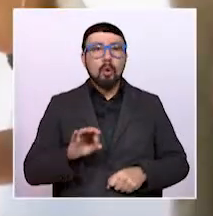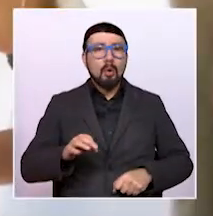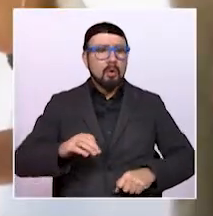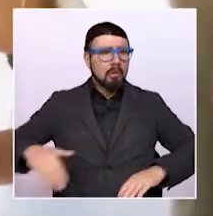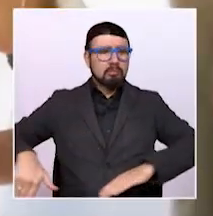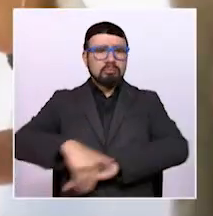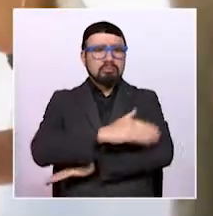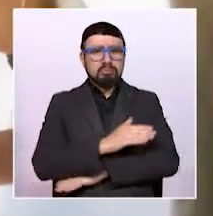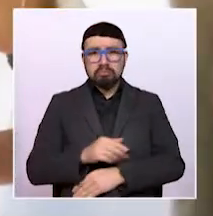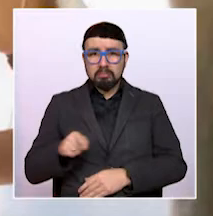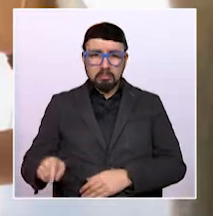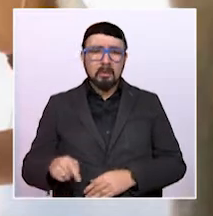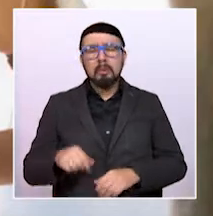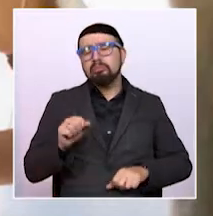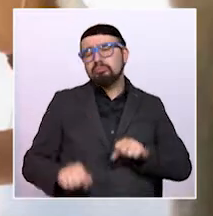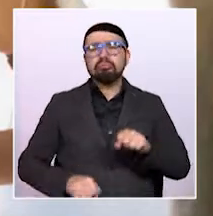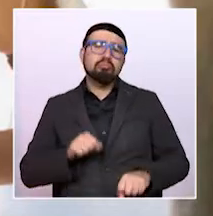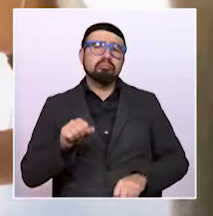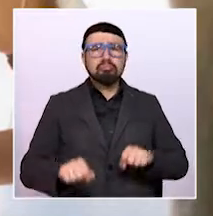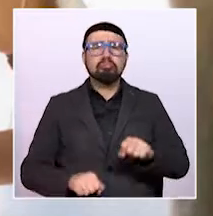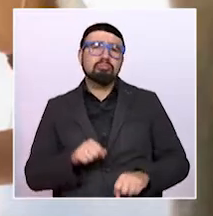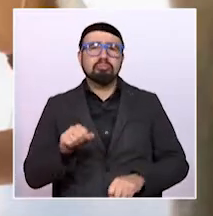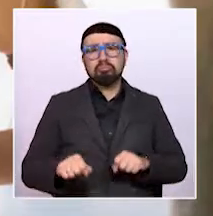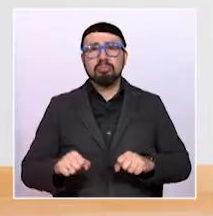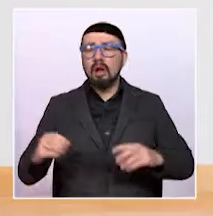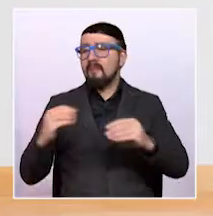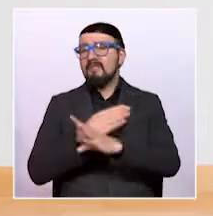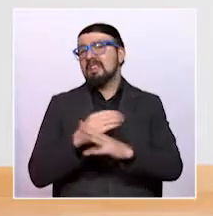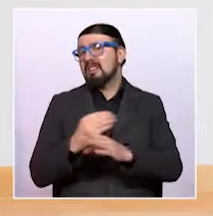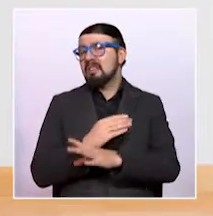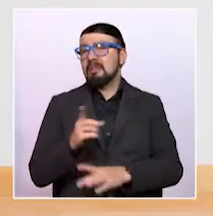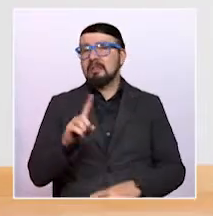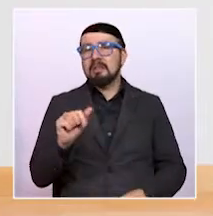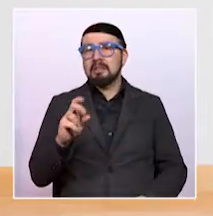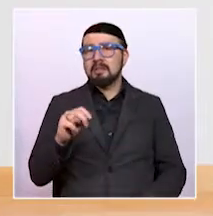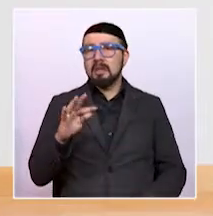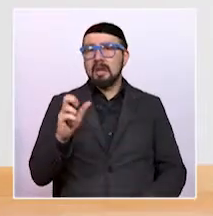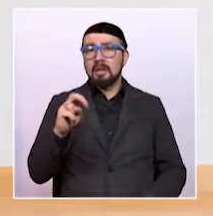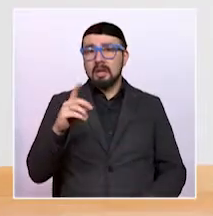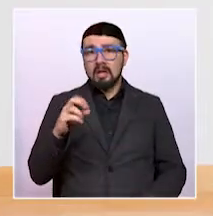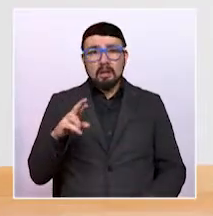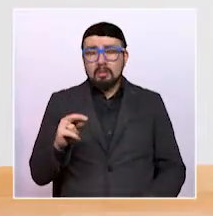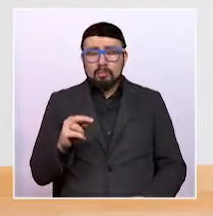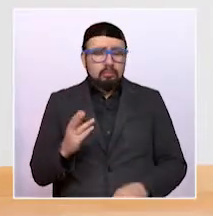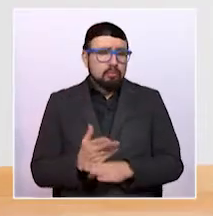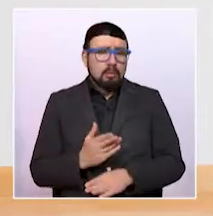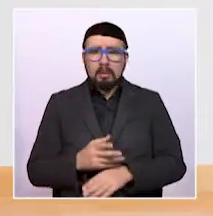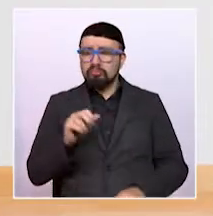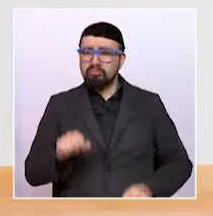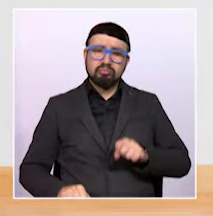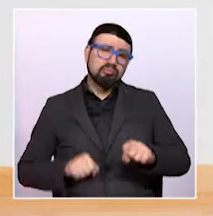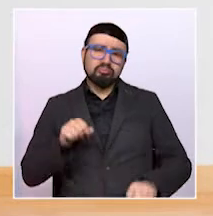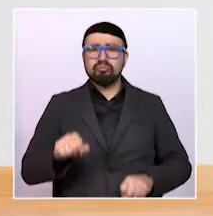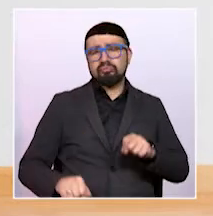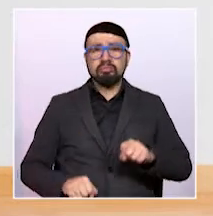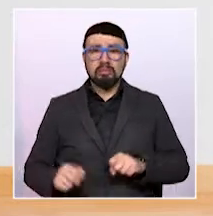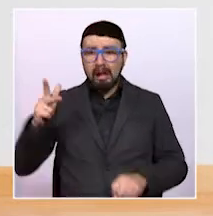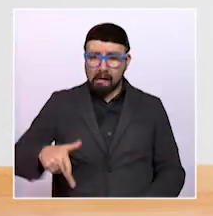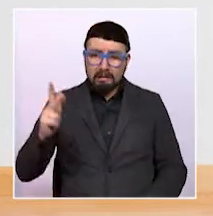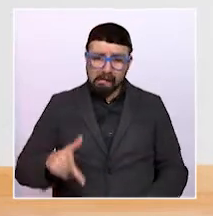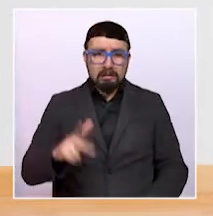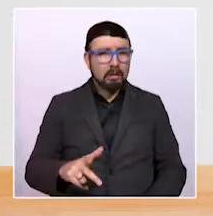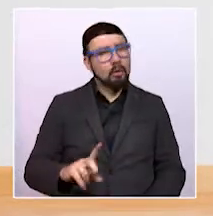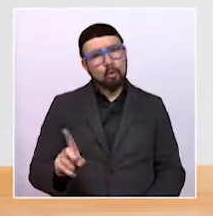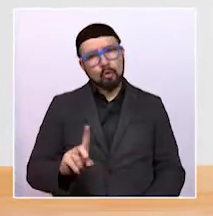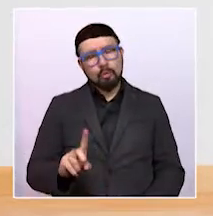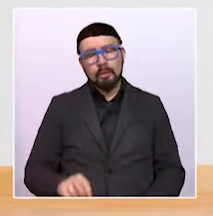lo pueden hacer salir a dar una vuelta por la santander en su bicicleta no hay problema mientras su barriguita lo permita pero el otro que es muy bueno muy